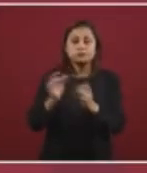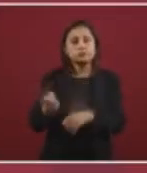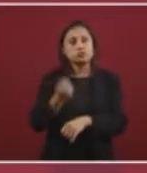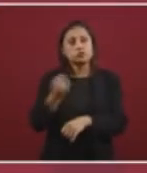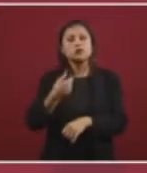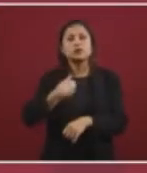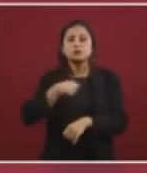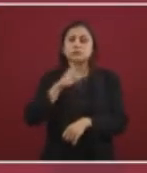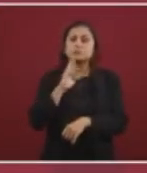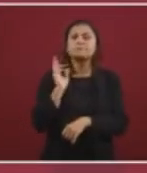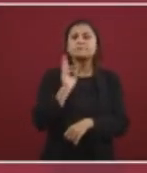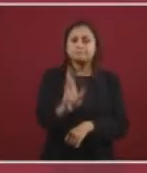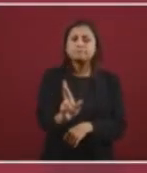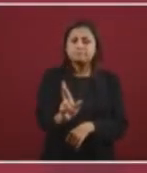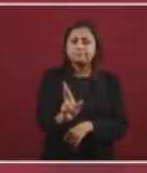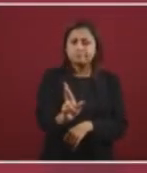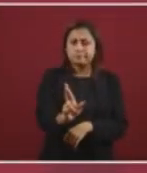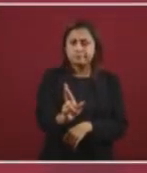utilicé mi derecho de réplica.